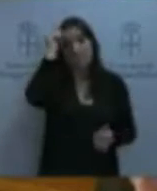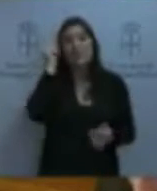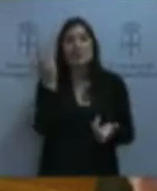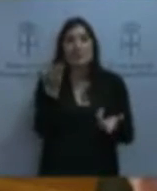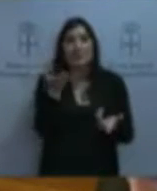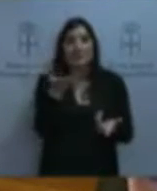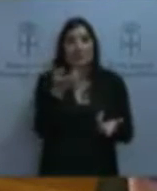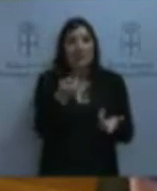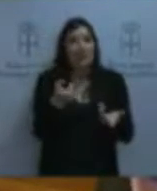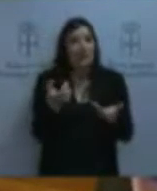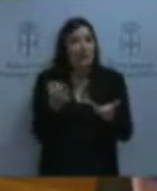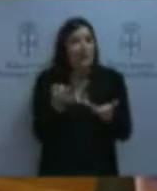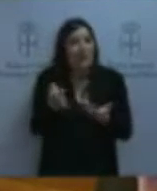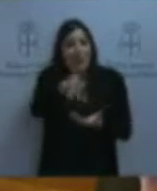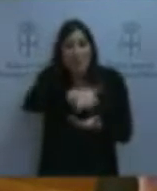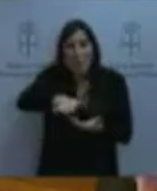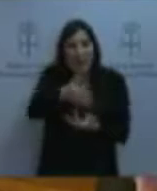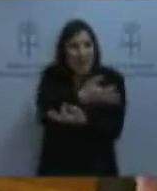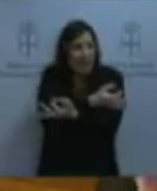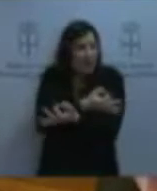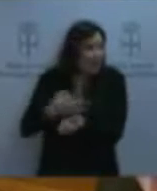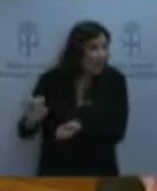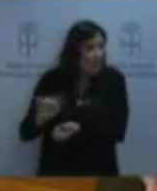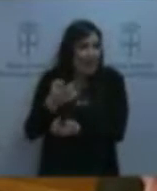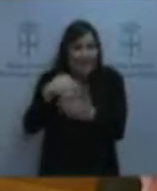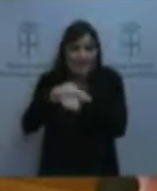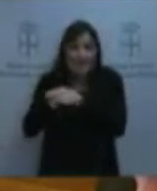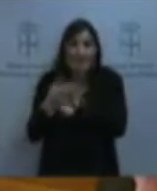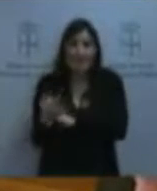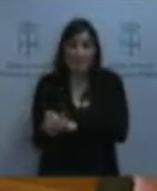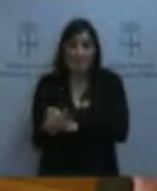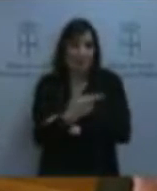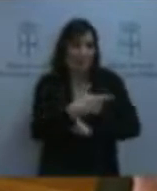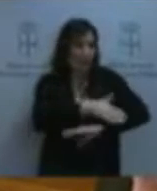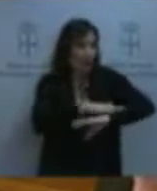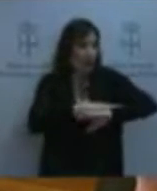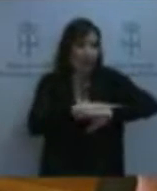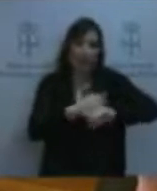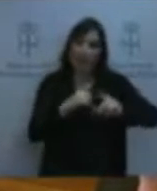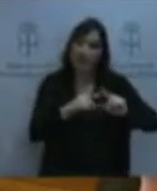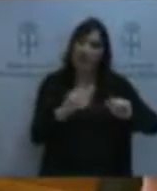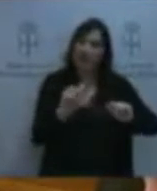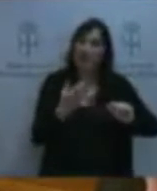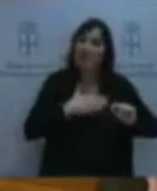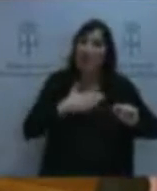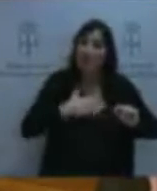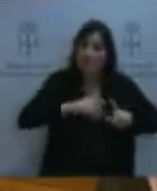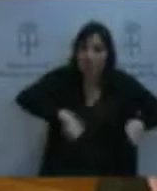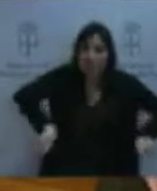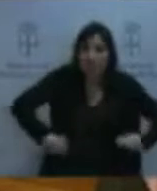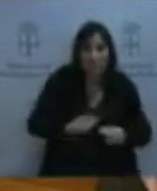adecuado. El Gobierno de Asturias tiene la misión de conservar su patrimonio natural y no hay justificación alguna para no dotar de los recursos necesarios